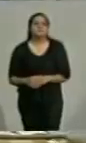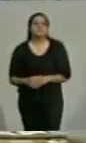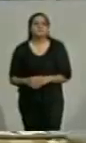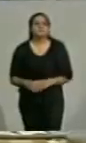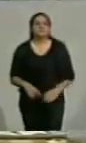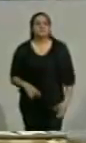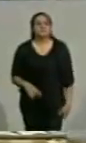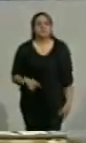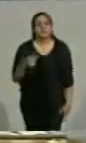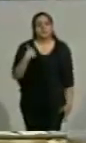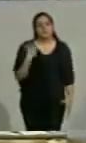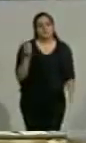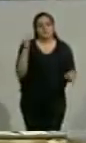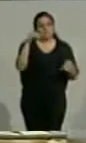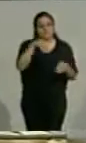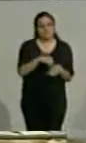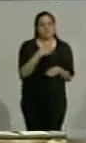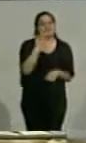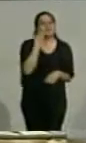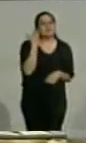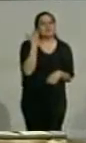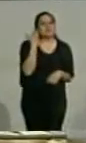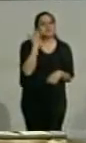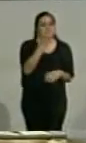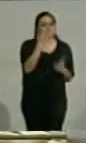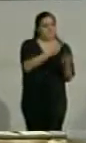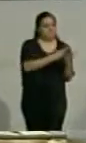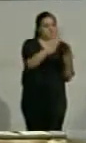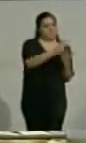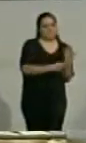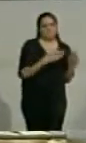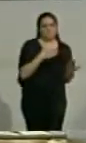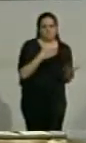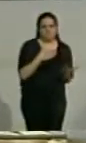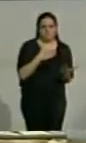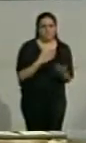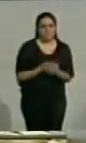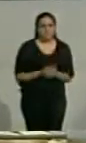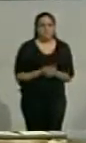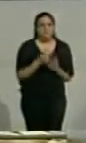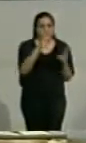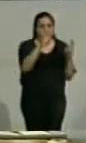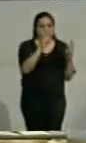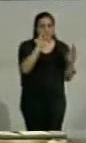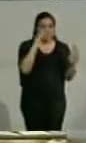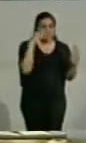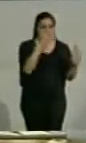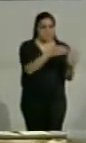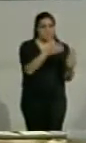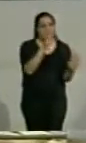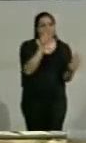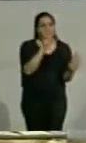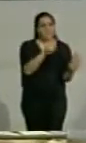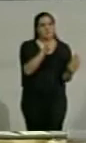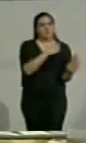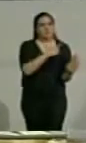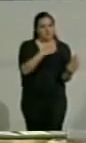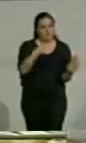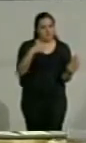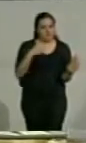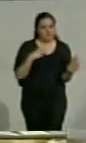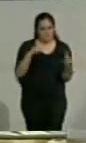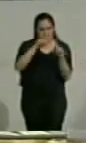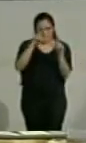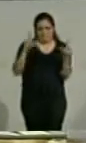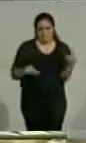Como complemento, quisiera, como parte de mi propuesta de gobierno para estos temas y dada la obligación que tiene México